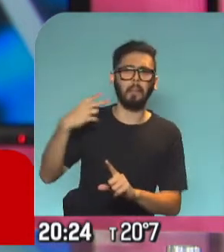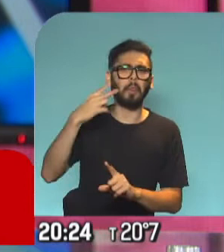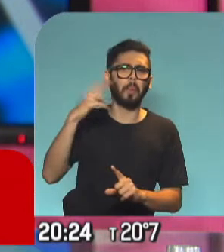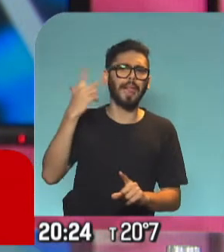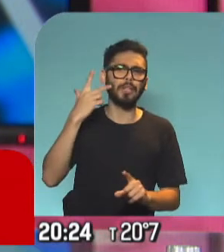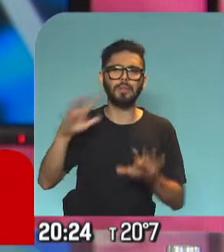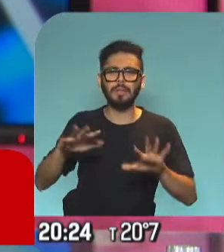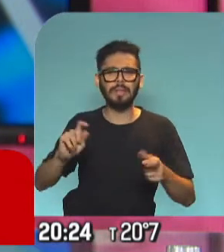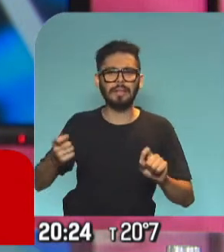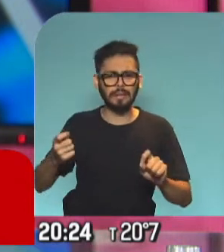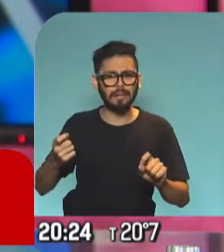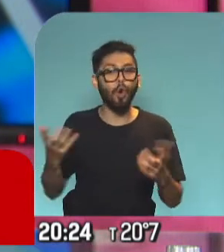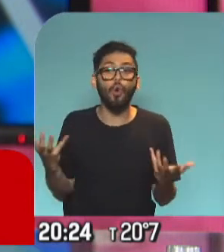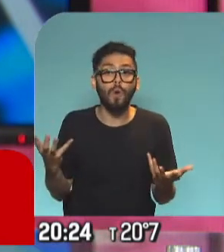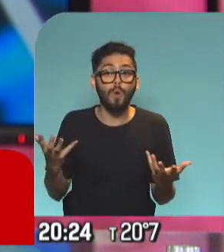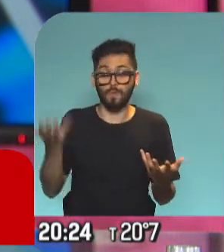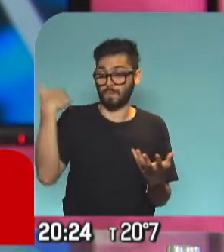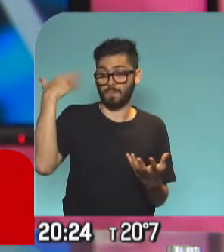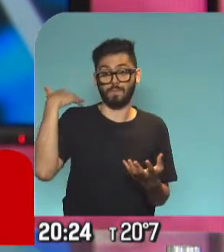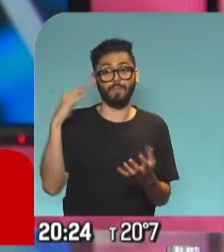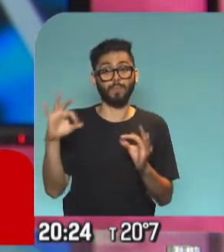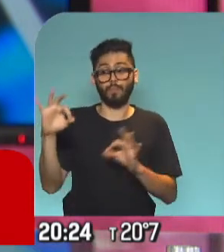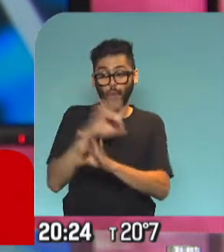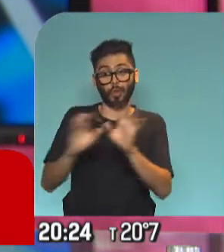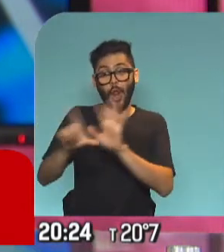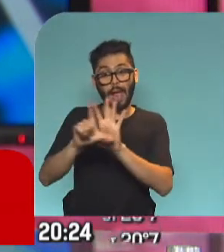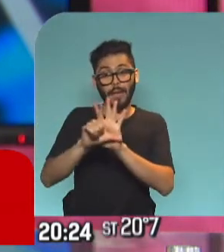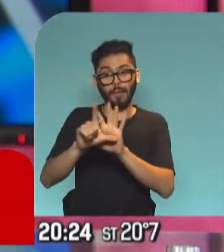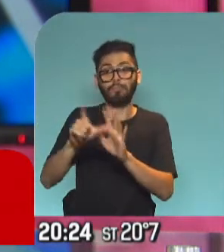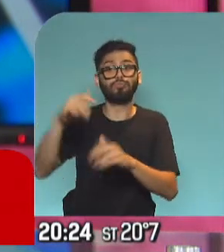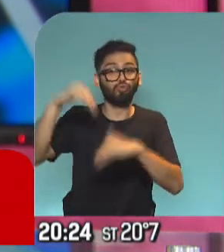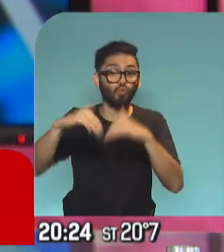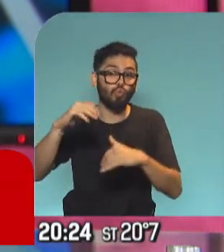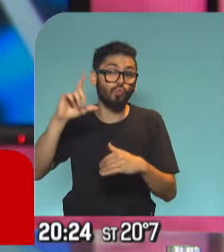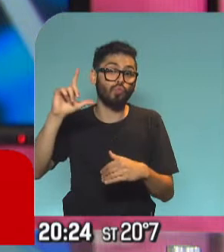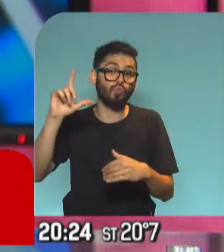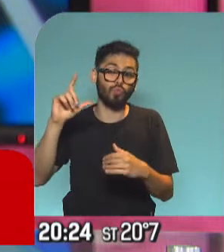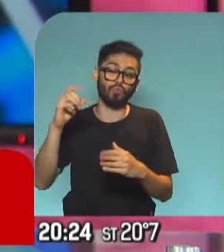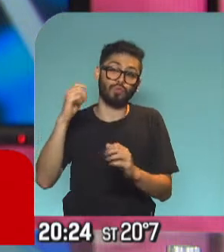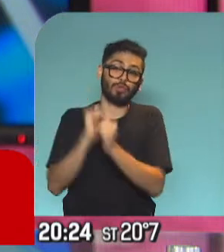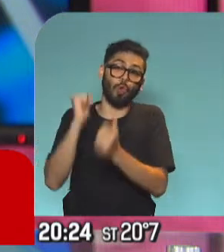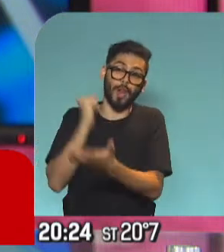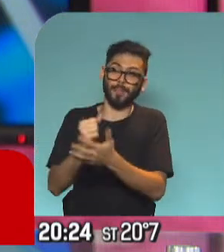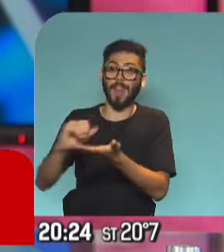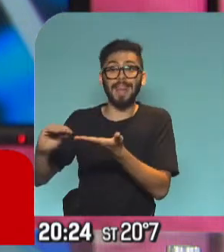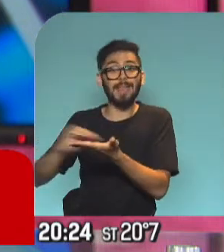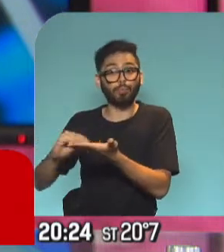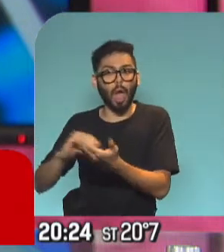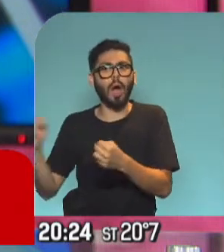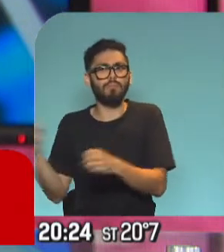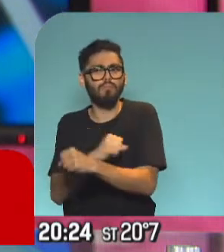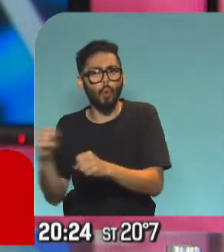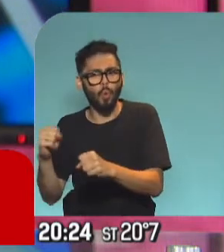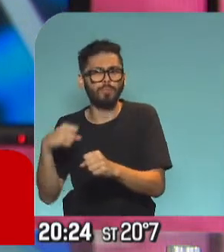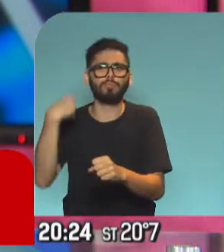2018 cuando te acordás que el proyecto de ley pasó en una votación histórica, en diputados fue aprobado, tuvo media sanción y después